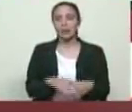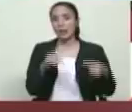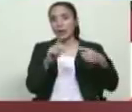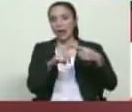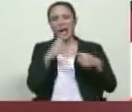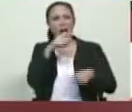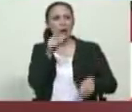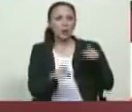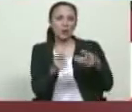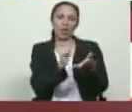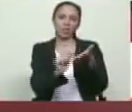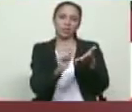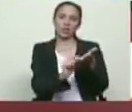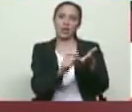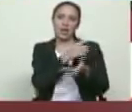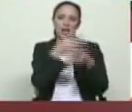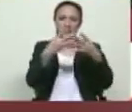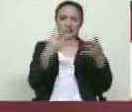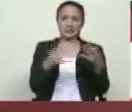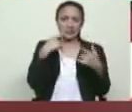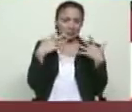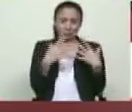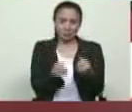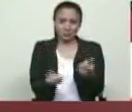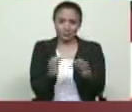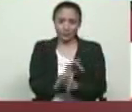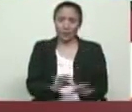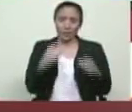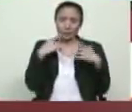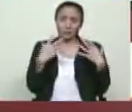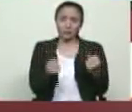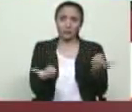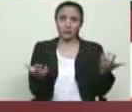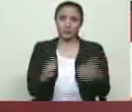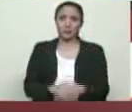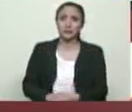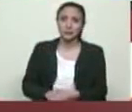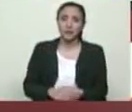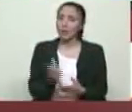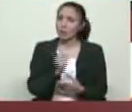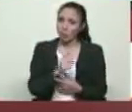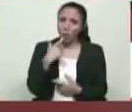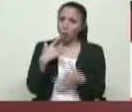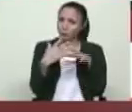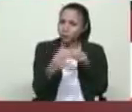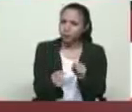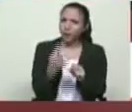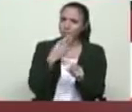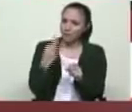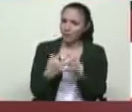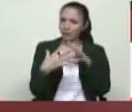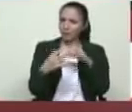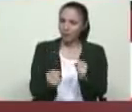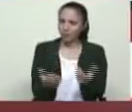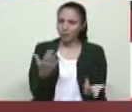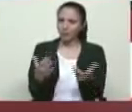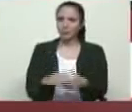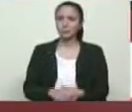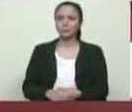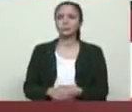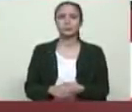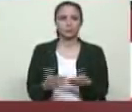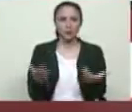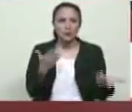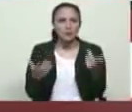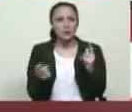se pone a escribir o a hablar y uno no entiende nada. La idea tiene que ser entendible, digerible,